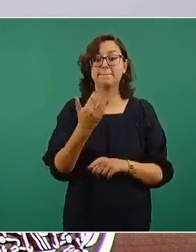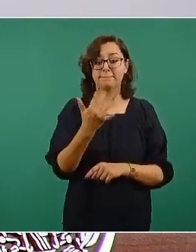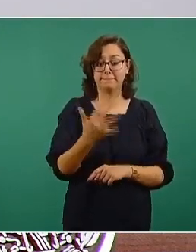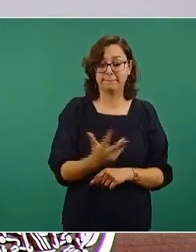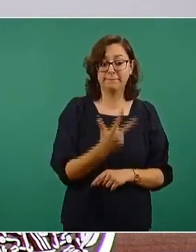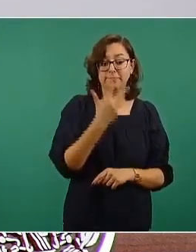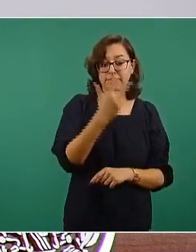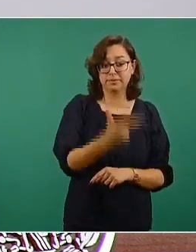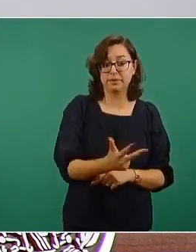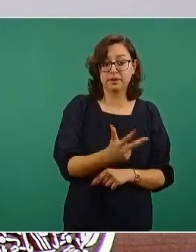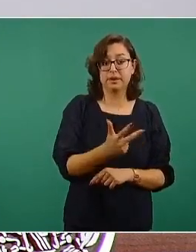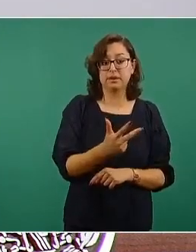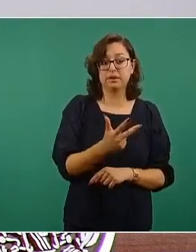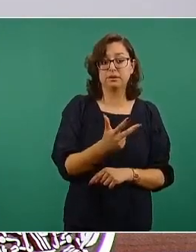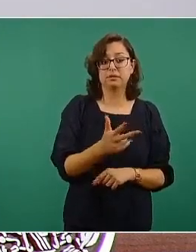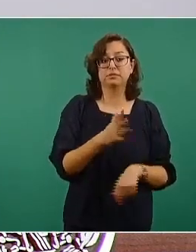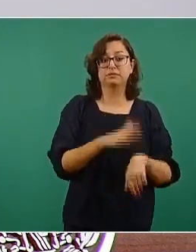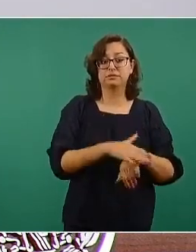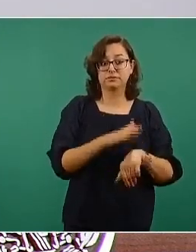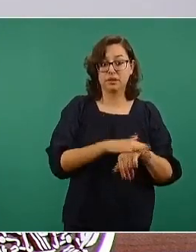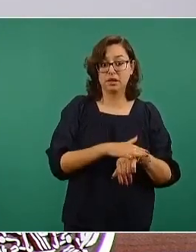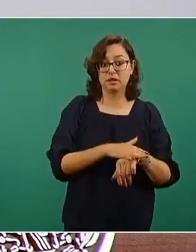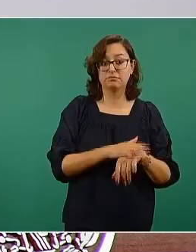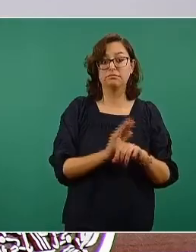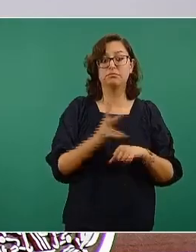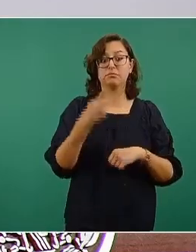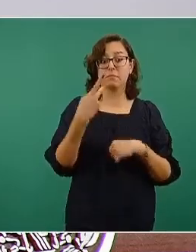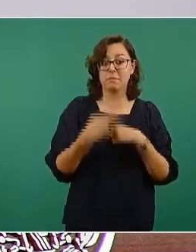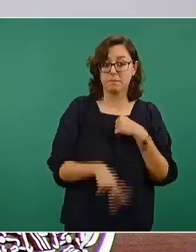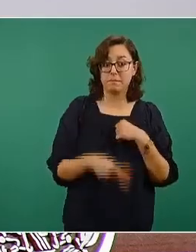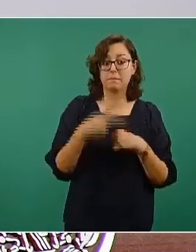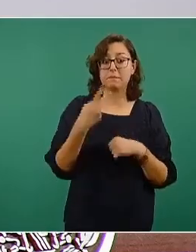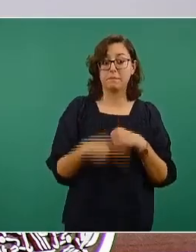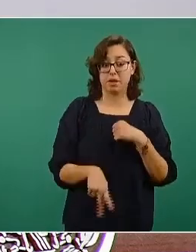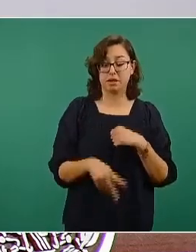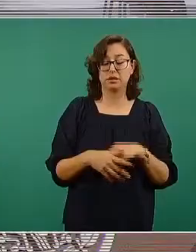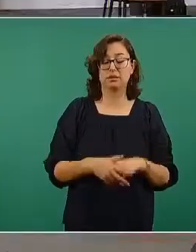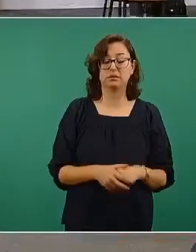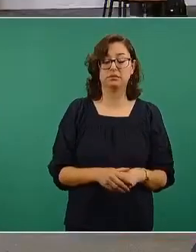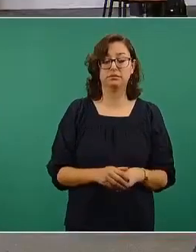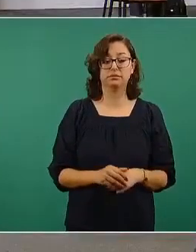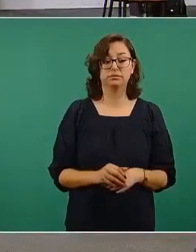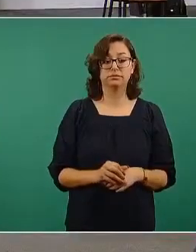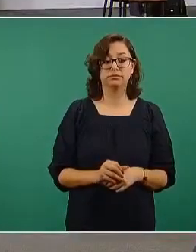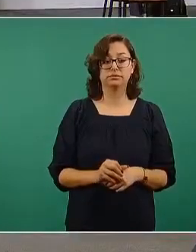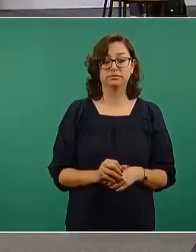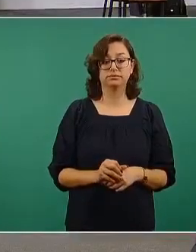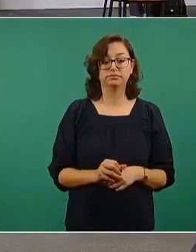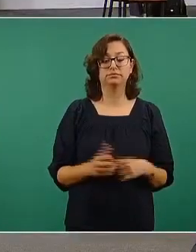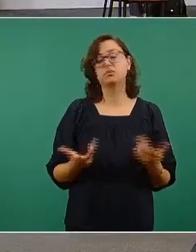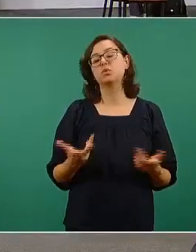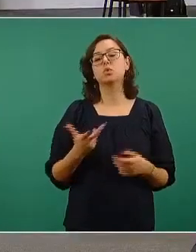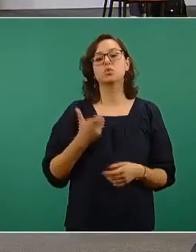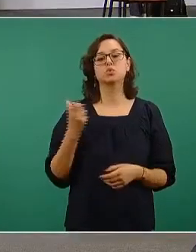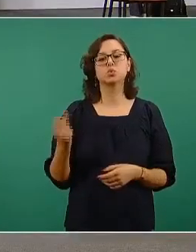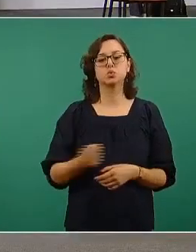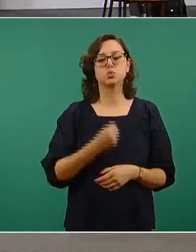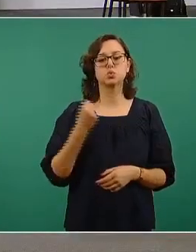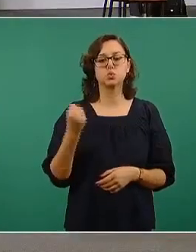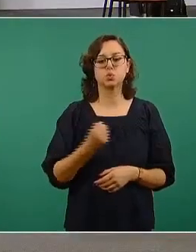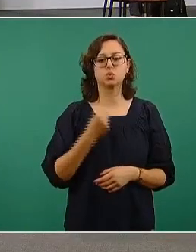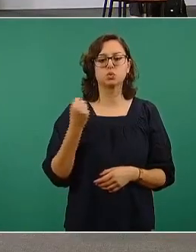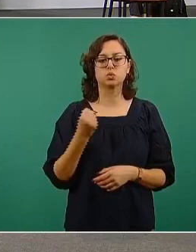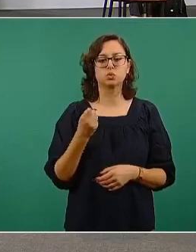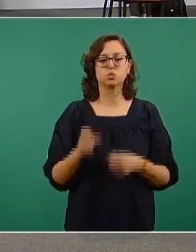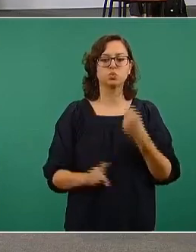58 casos en los que se han alertado sobre probable violencia. Afortunadamente, no se trata